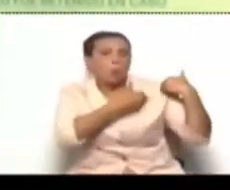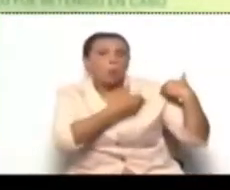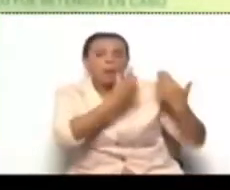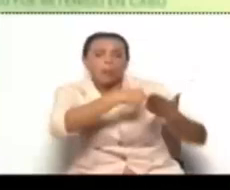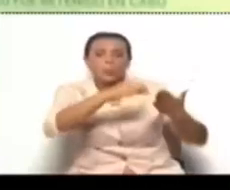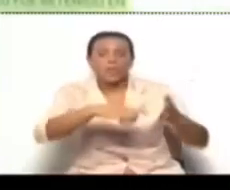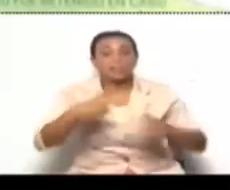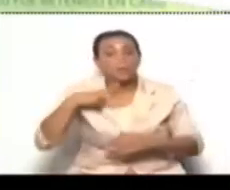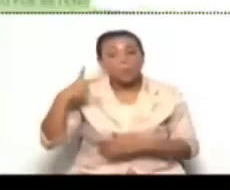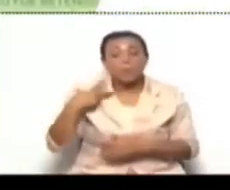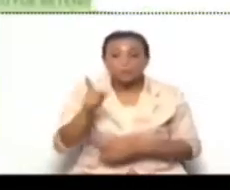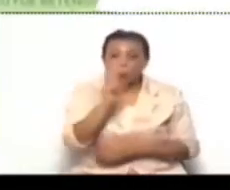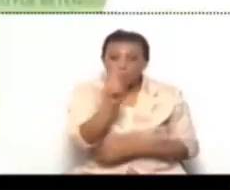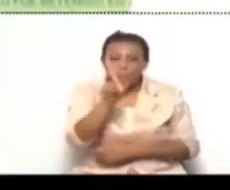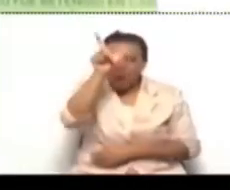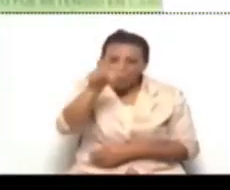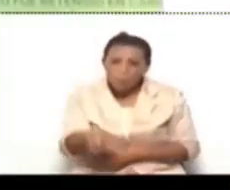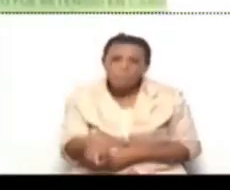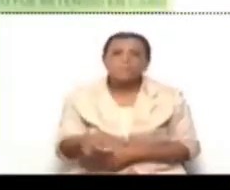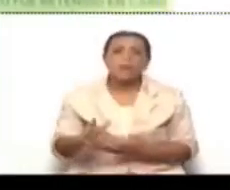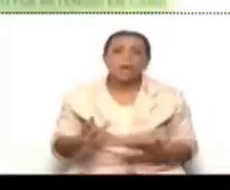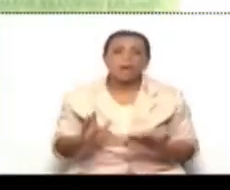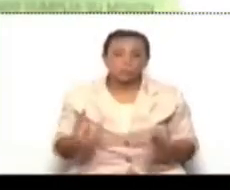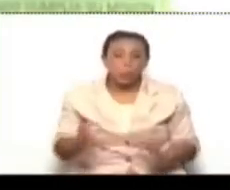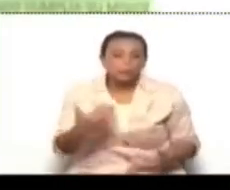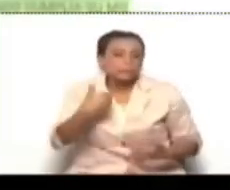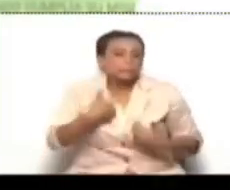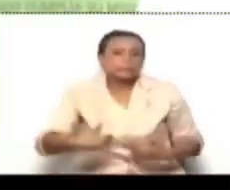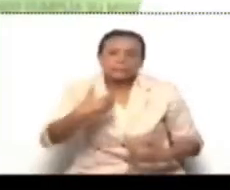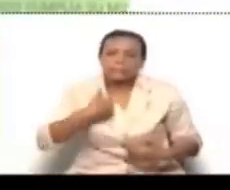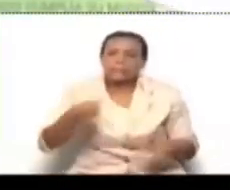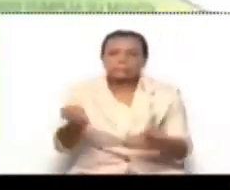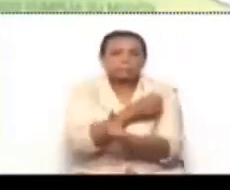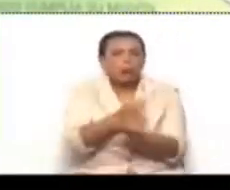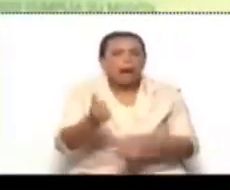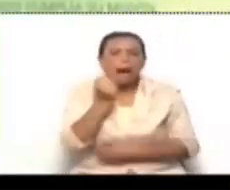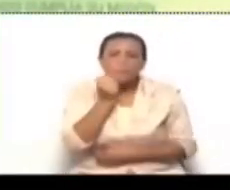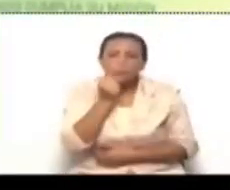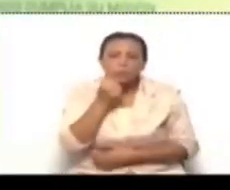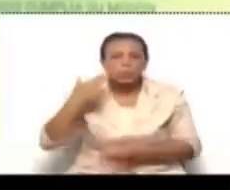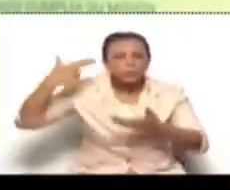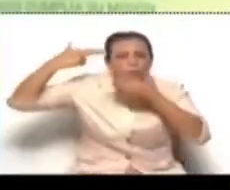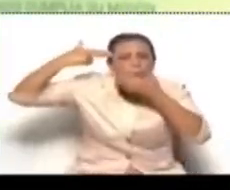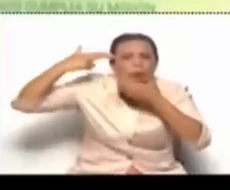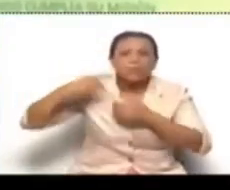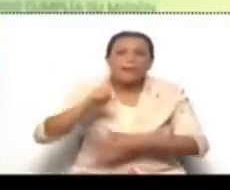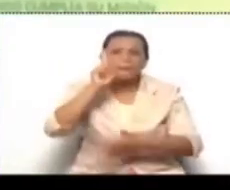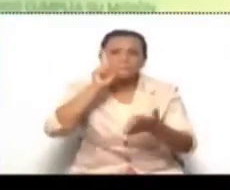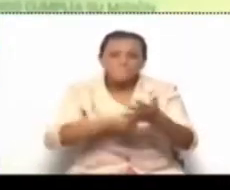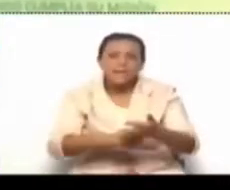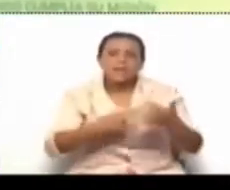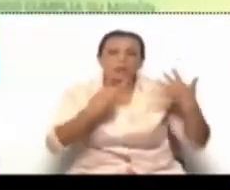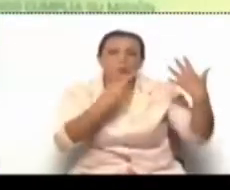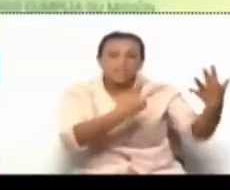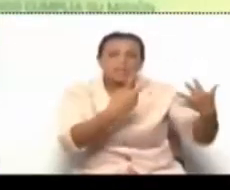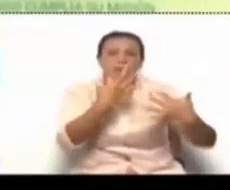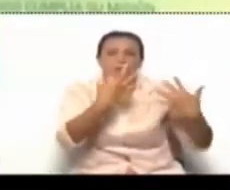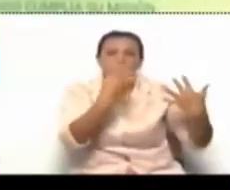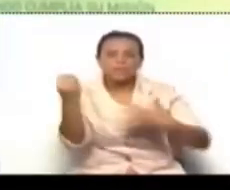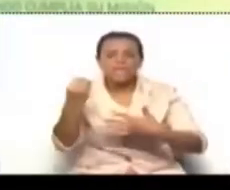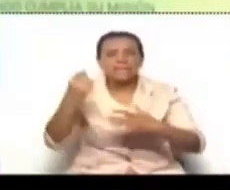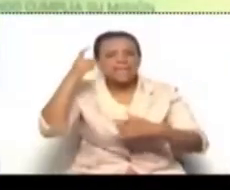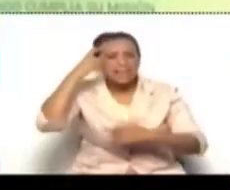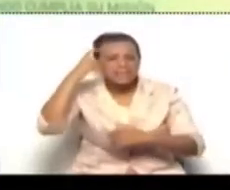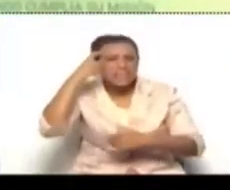del diplomático venezolano Alex Saab, quien sufrió un arbitrario secuestro durante 1.280 días debido a